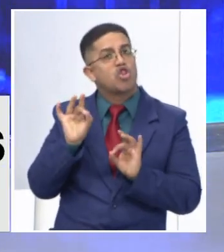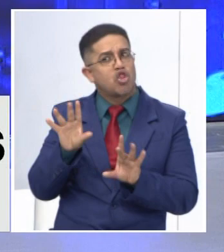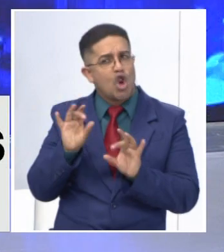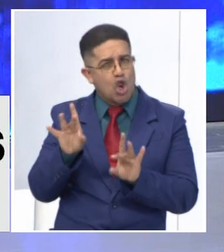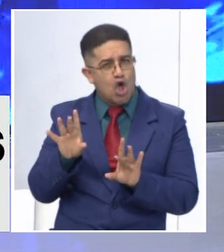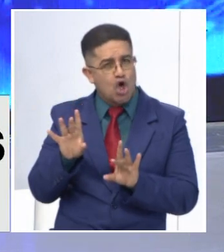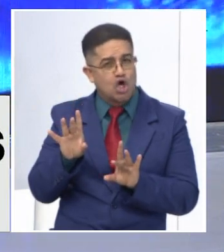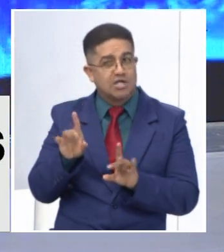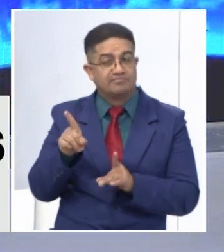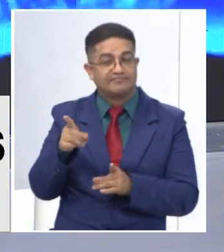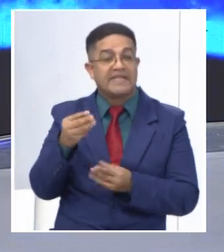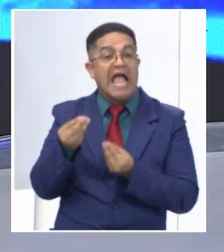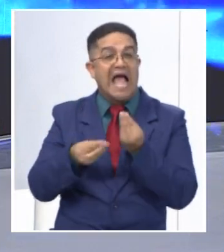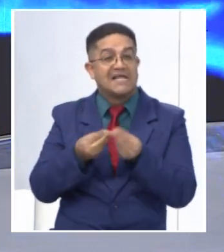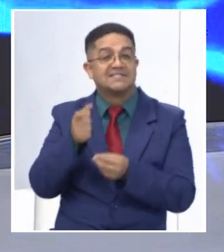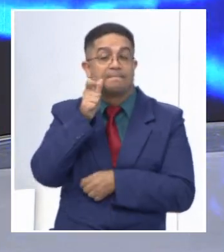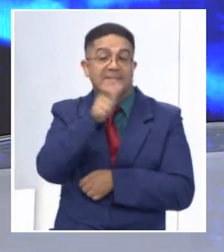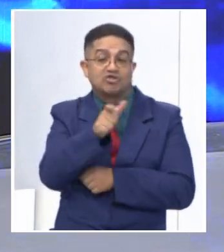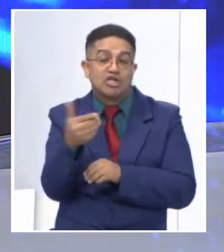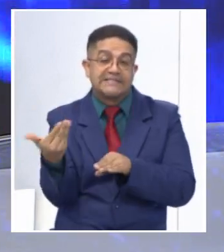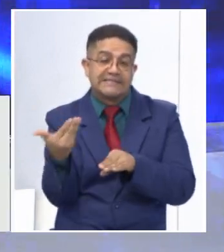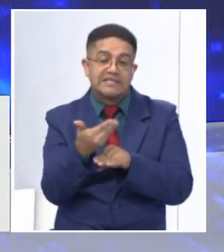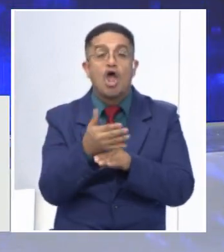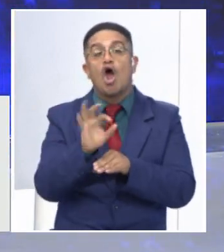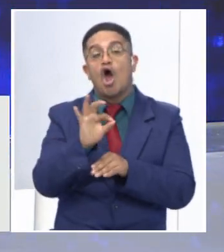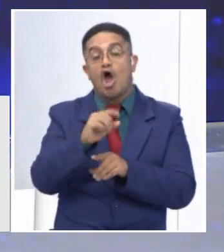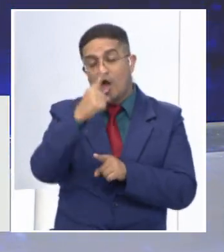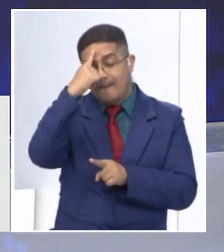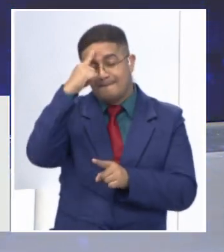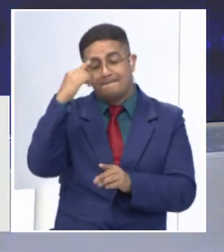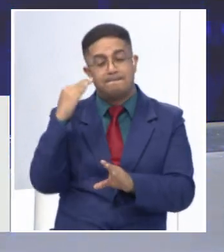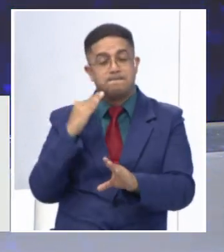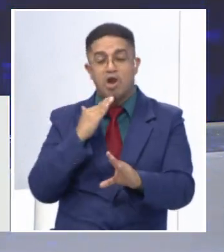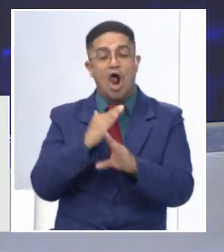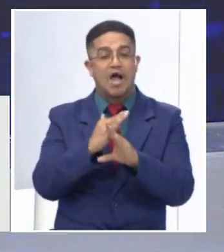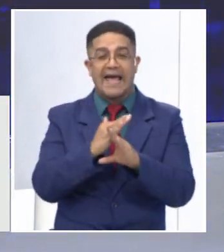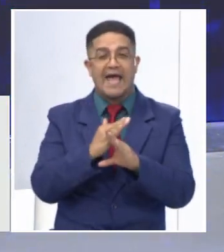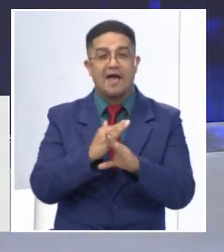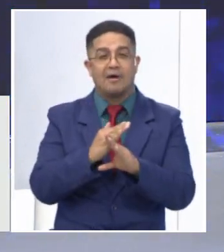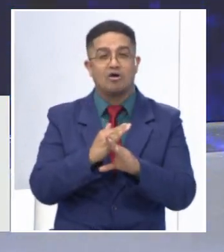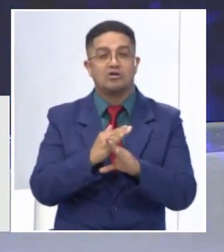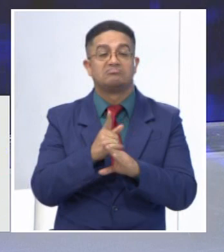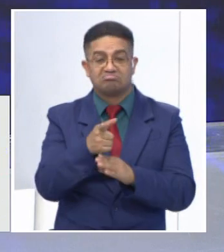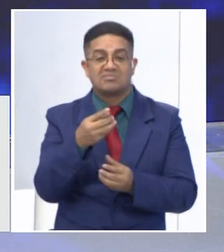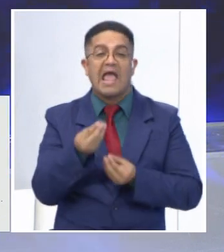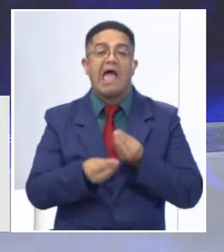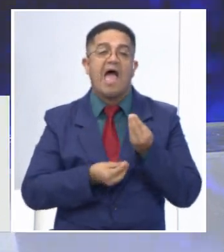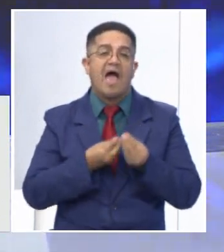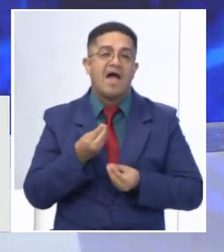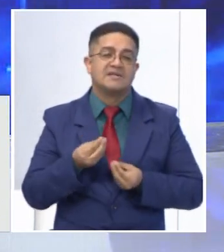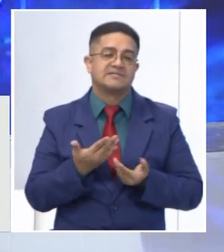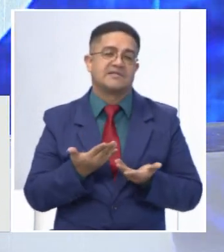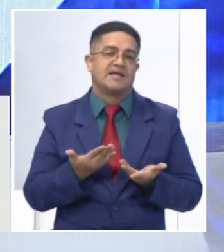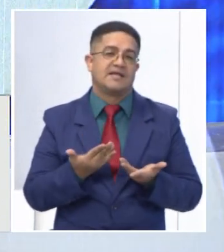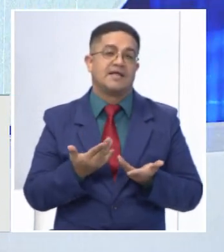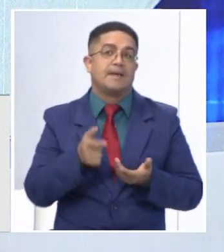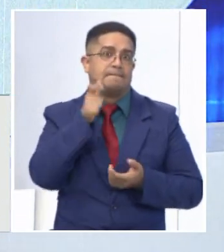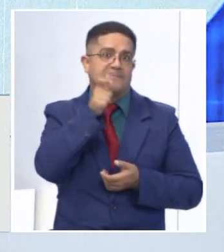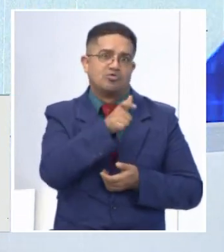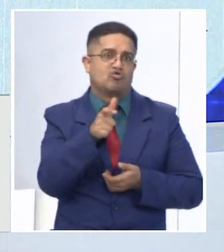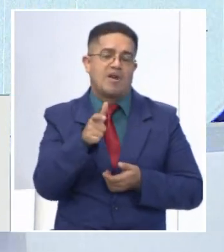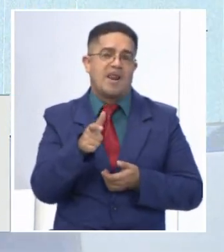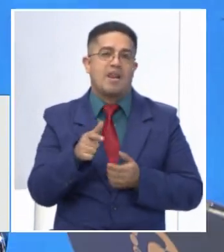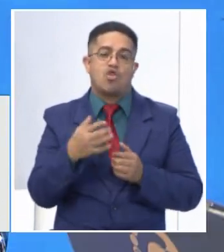causas, ¿no?, de que exista de alguna forma u otra un bloqueo mental que puede, digamos, generar un trastorno